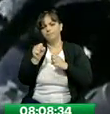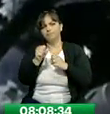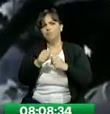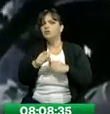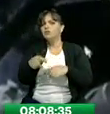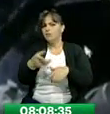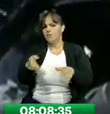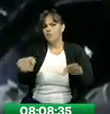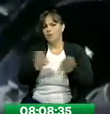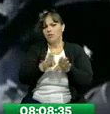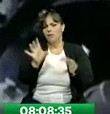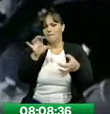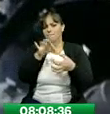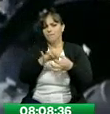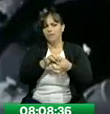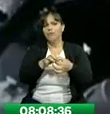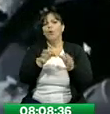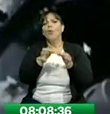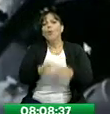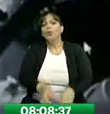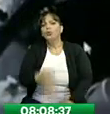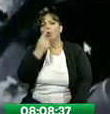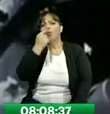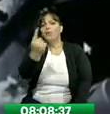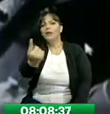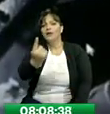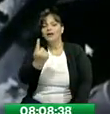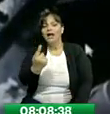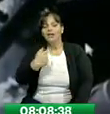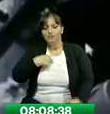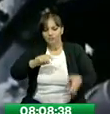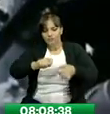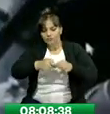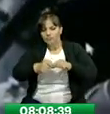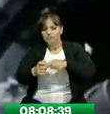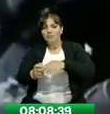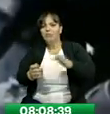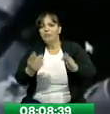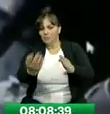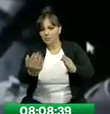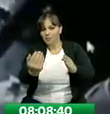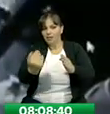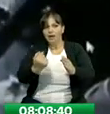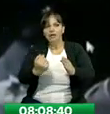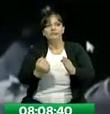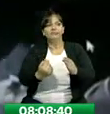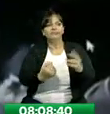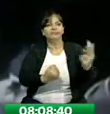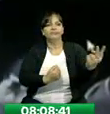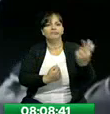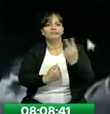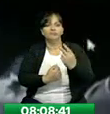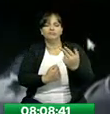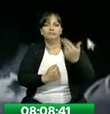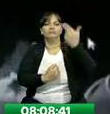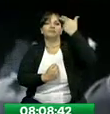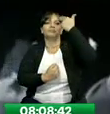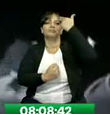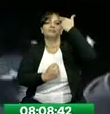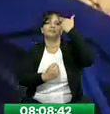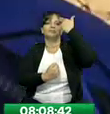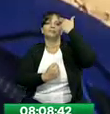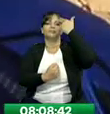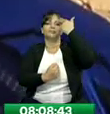candado sino que justamente llega un cliente y le hago me dejo entrar porque llegó preguntando por